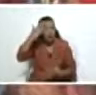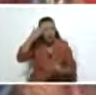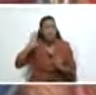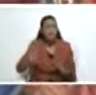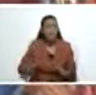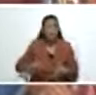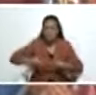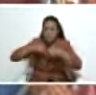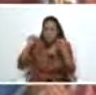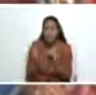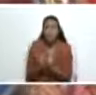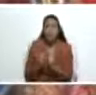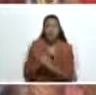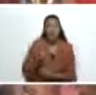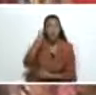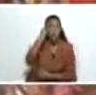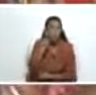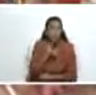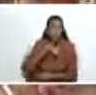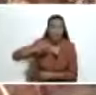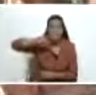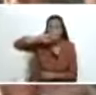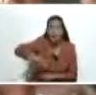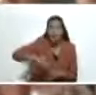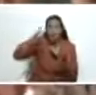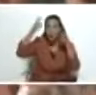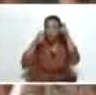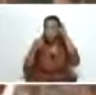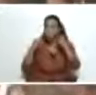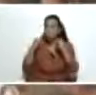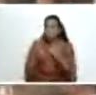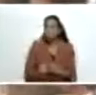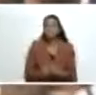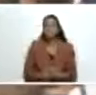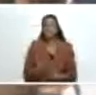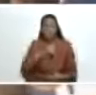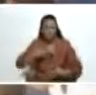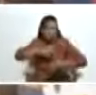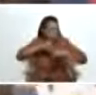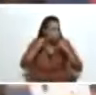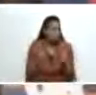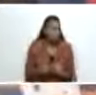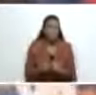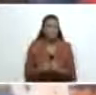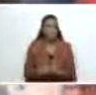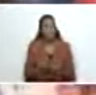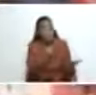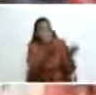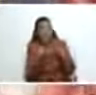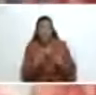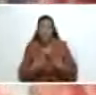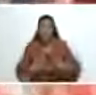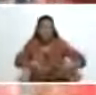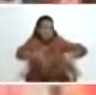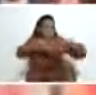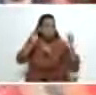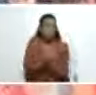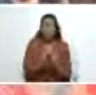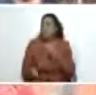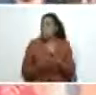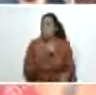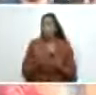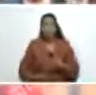está resteado con la patria, está resteado con el comandante Chávez y está resteado con usted. Vengan con los que vengan en cualquier